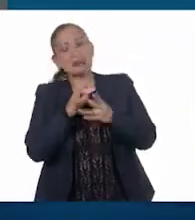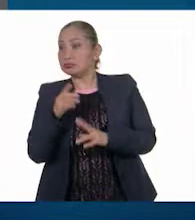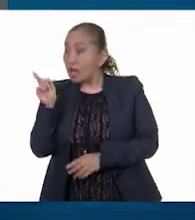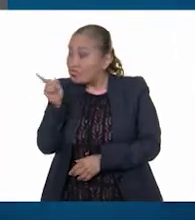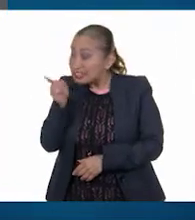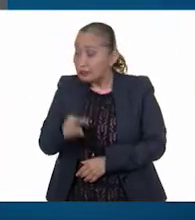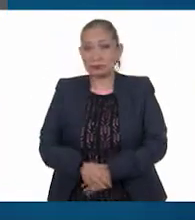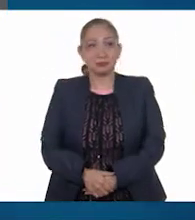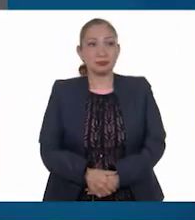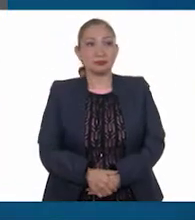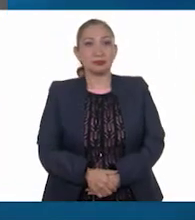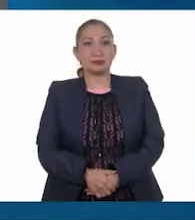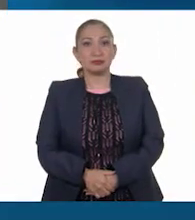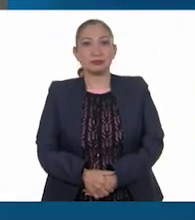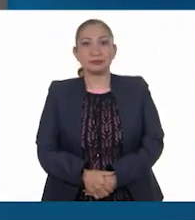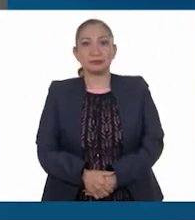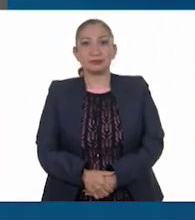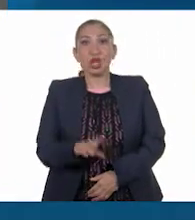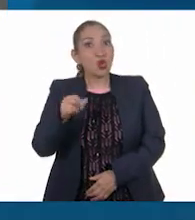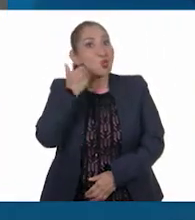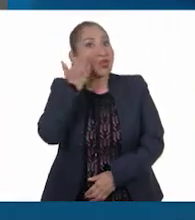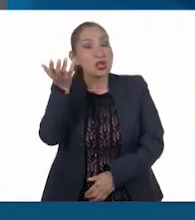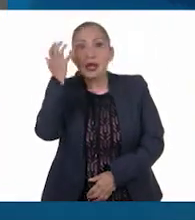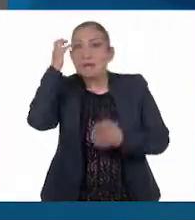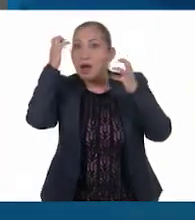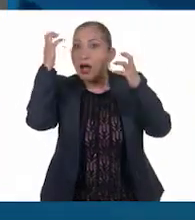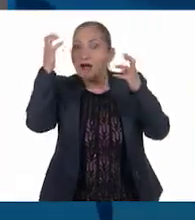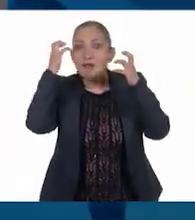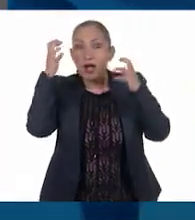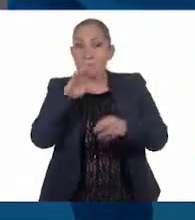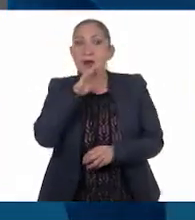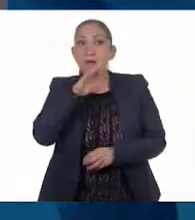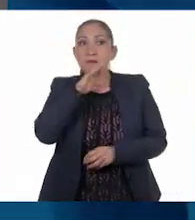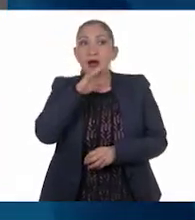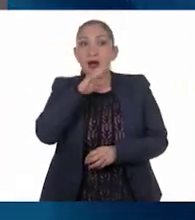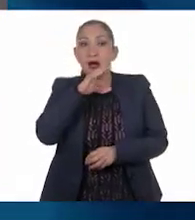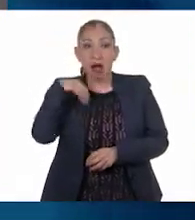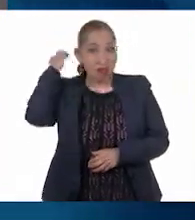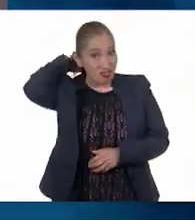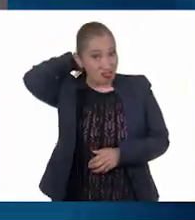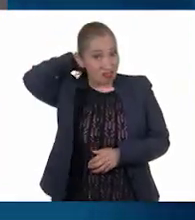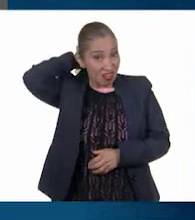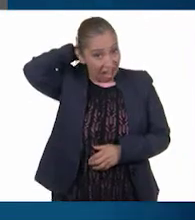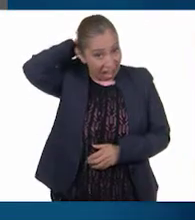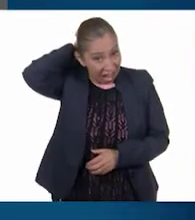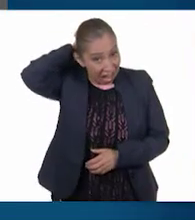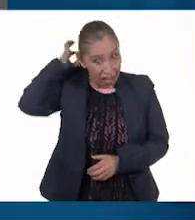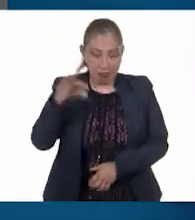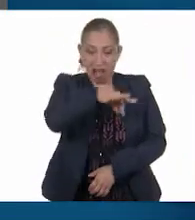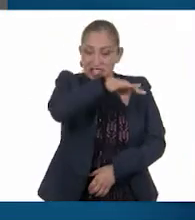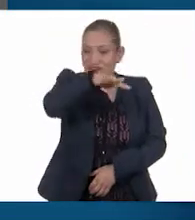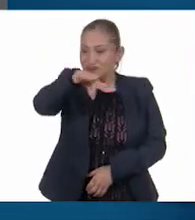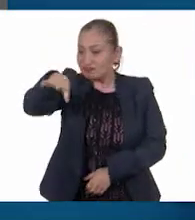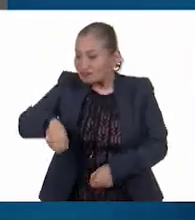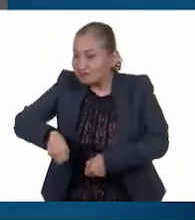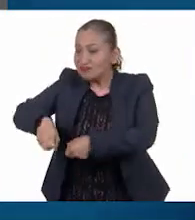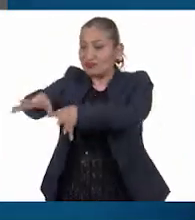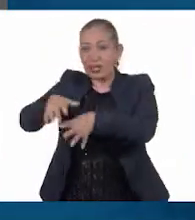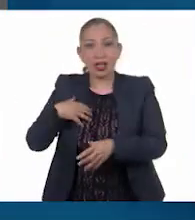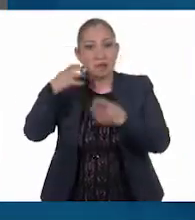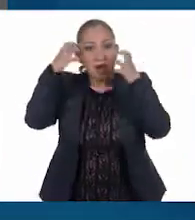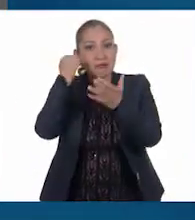oye! Y como no se quería meter a bañar, pues la mamá lo agarró del mero pellejito de aquí y lo metió a bañar